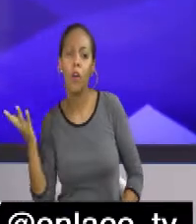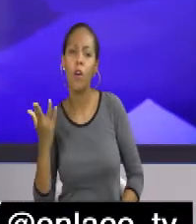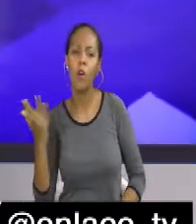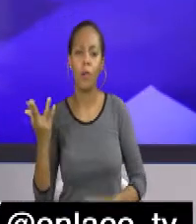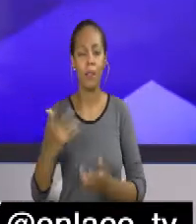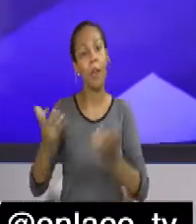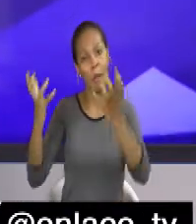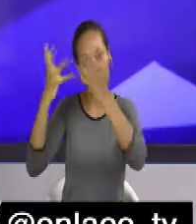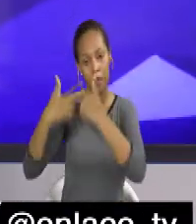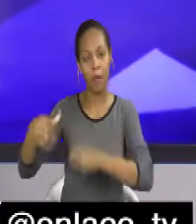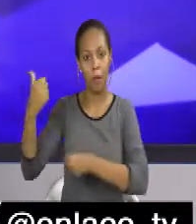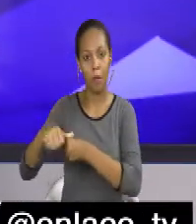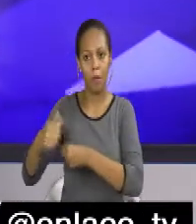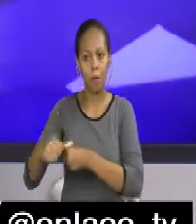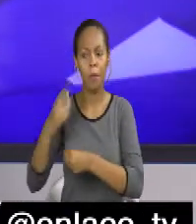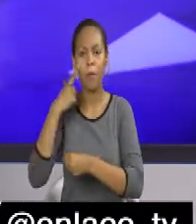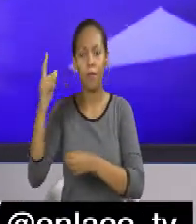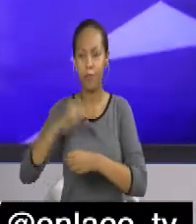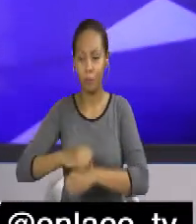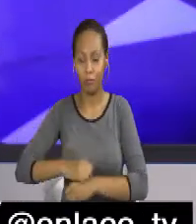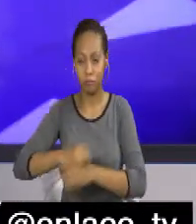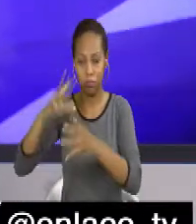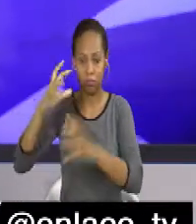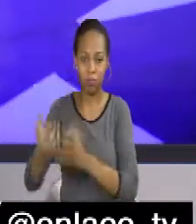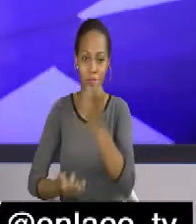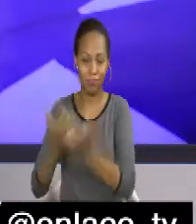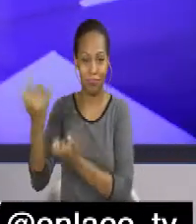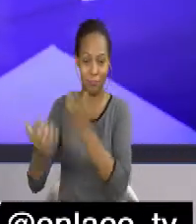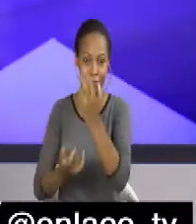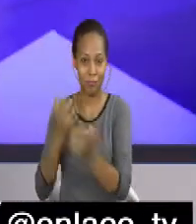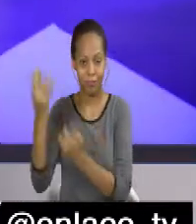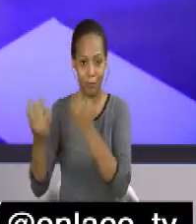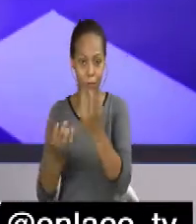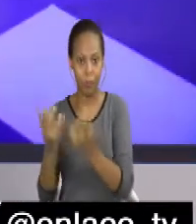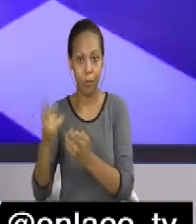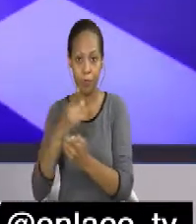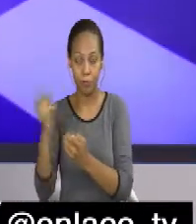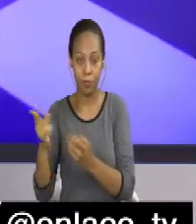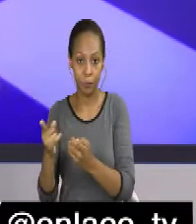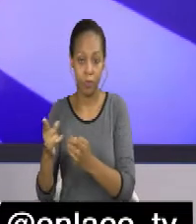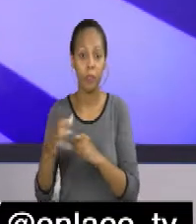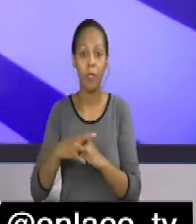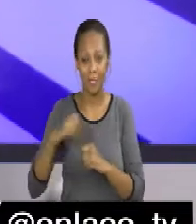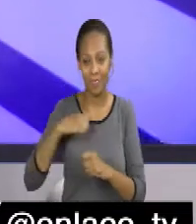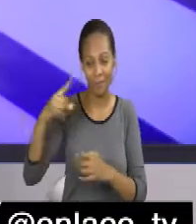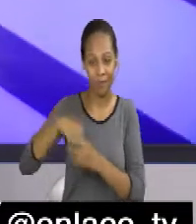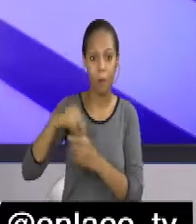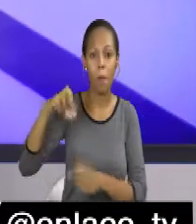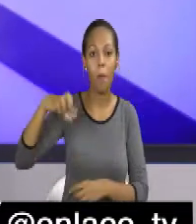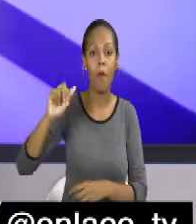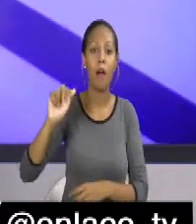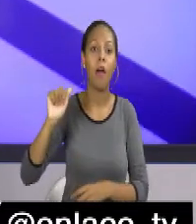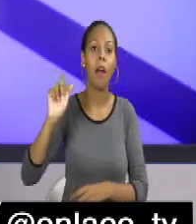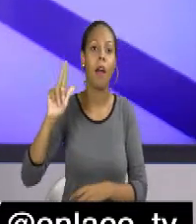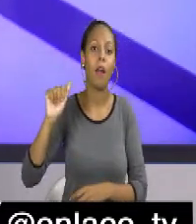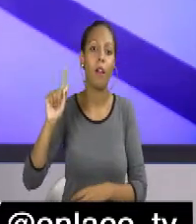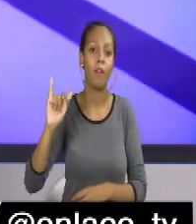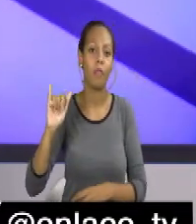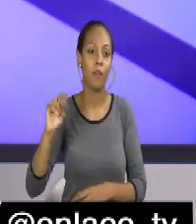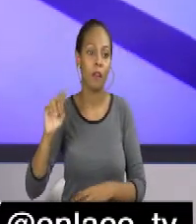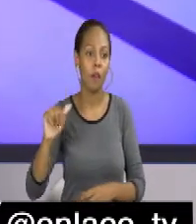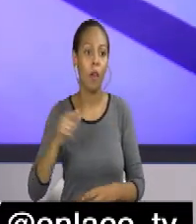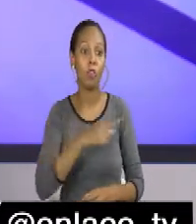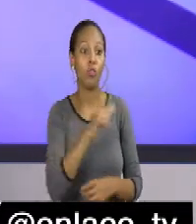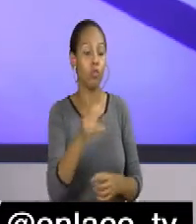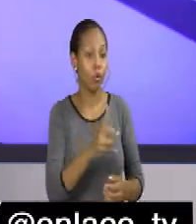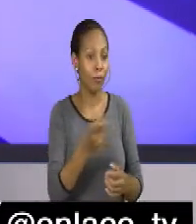incendio en la planta de parafina y fenol. Y en otra información, la Fiscalía imputa más de 300 hechos a postulados del Bloque Central